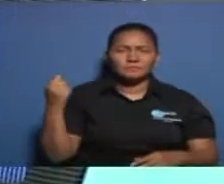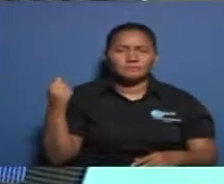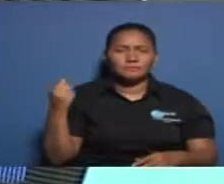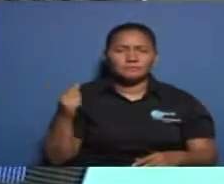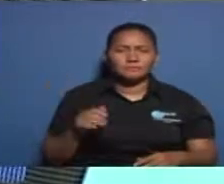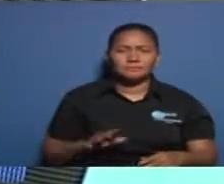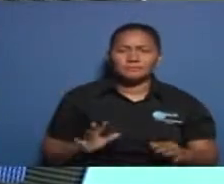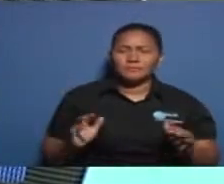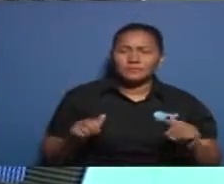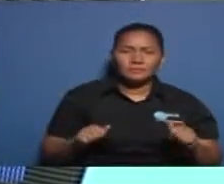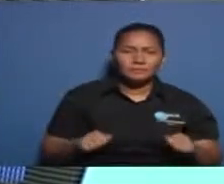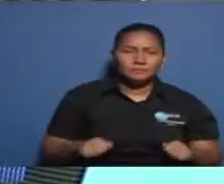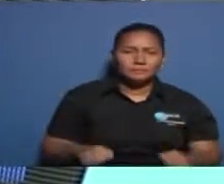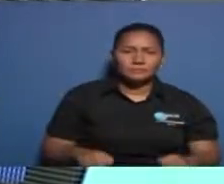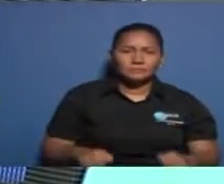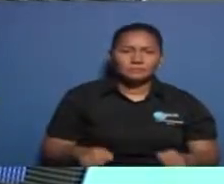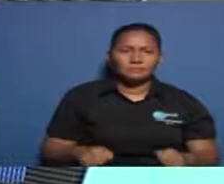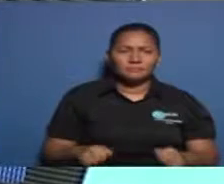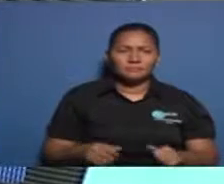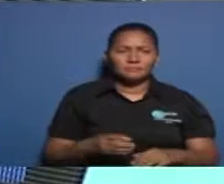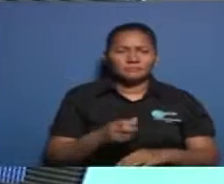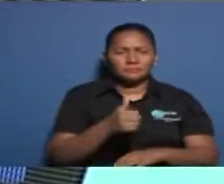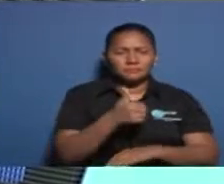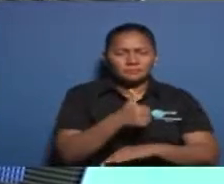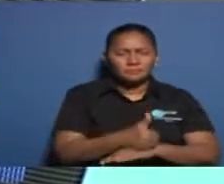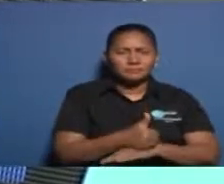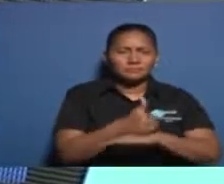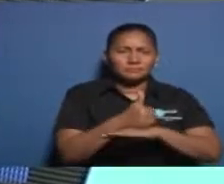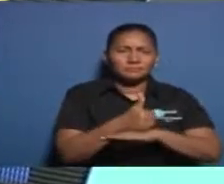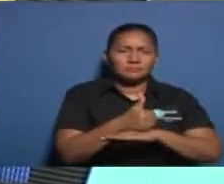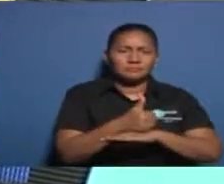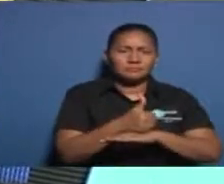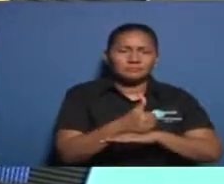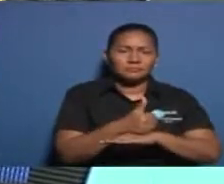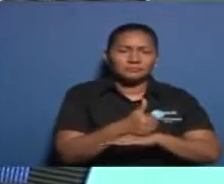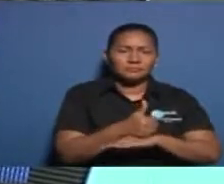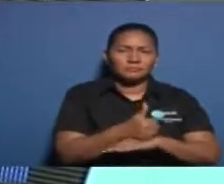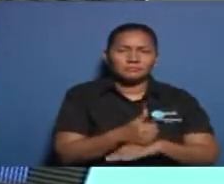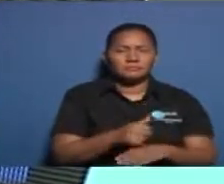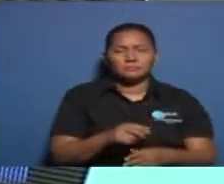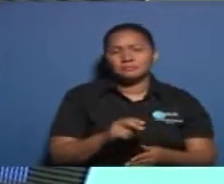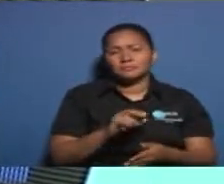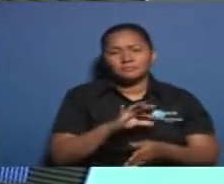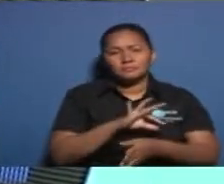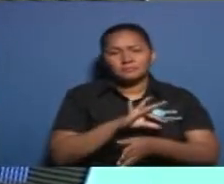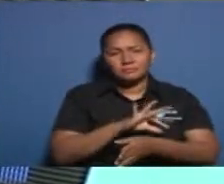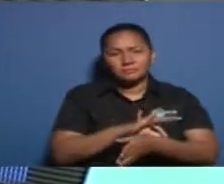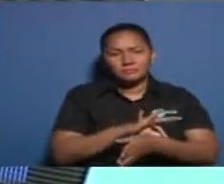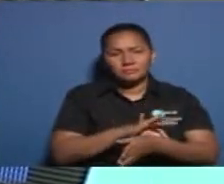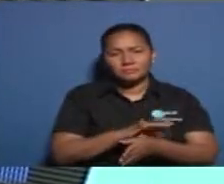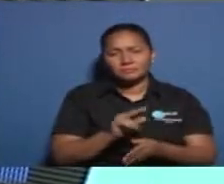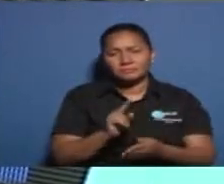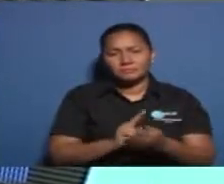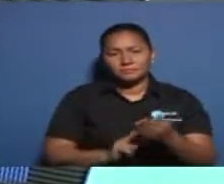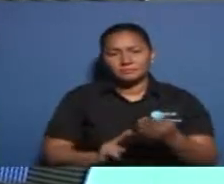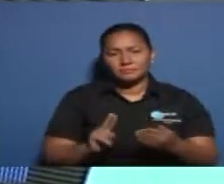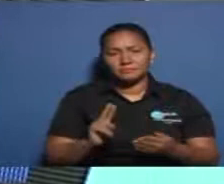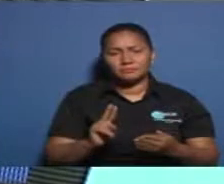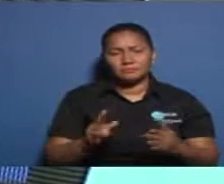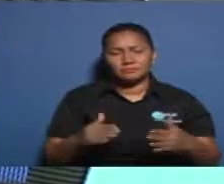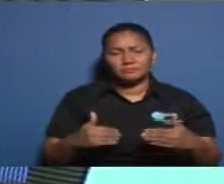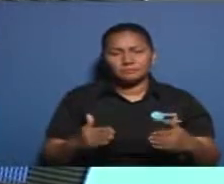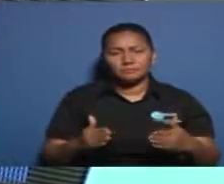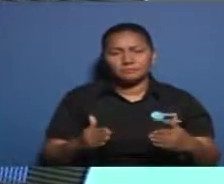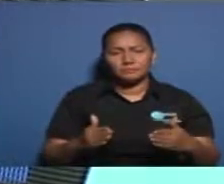universidad de panamá de ninguna universidad que no aborde esto de forma integral transverso transversal porque realmente